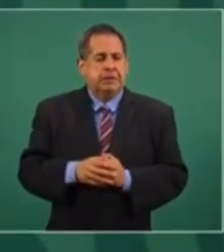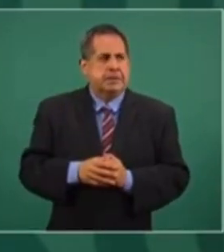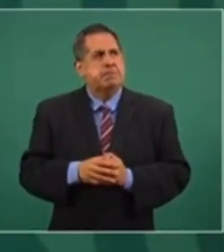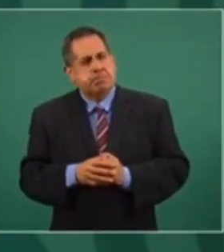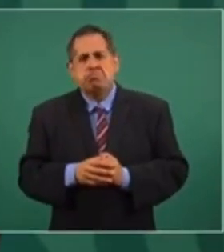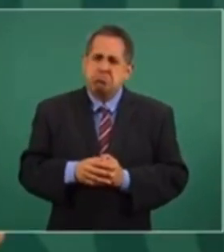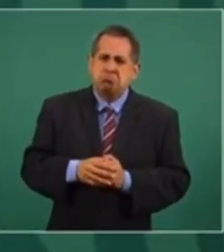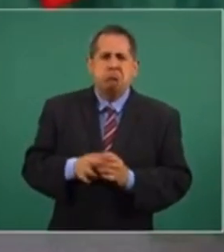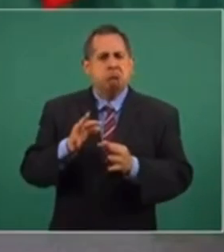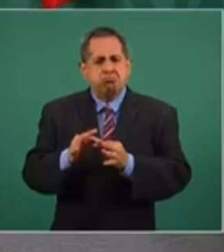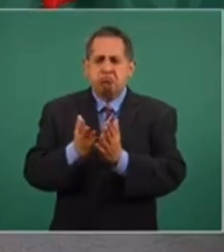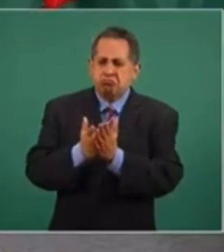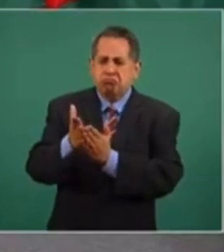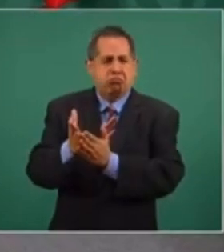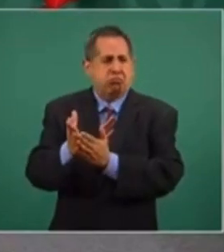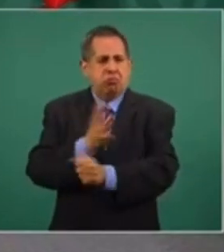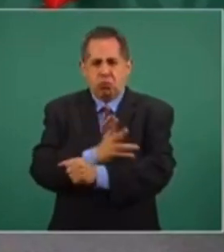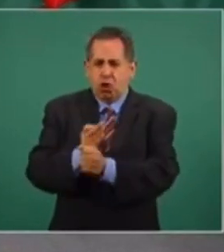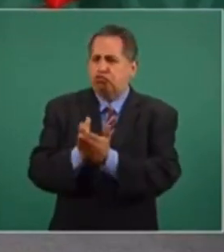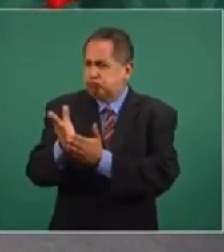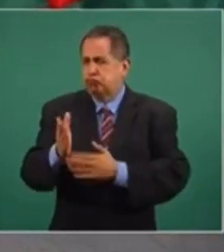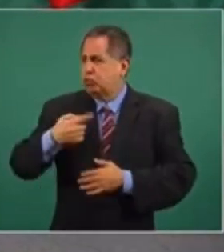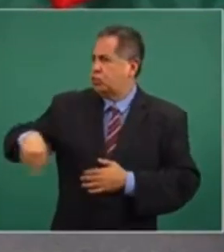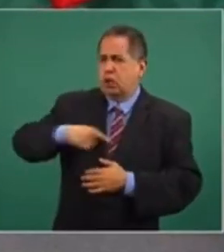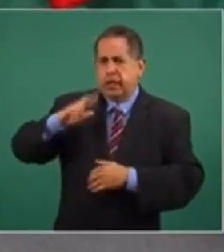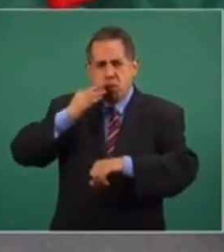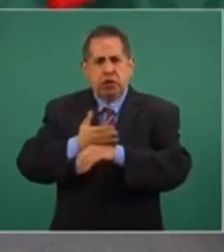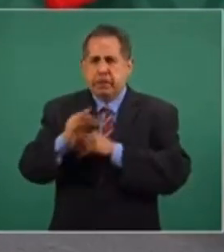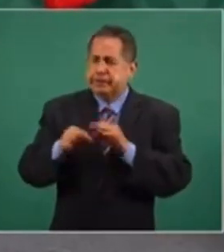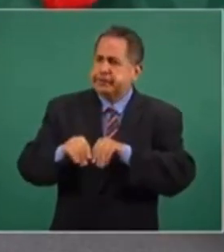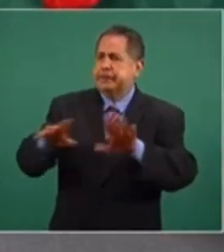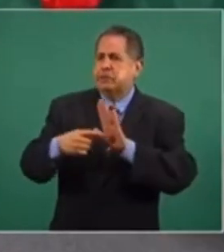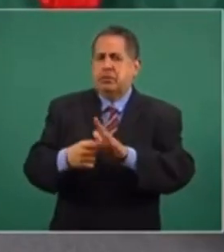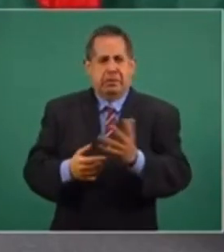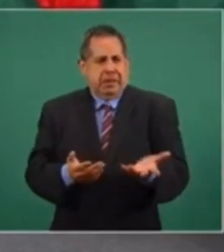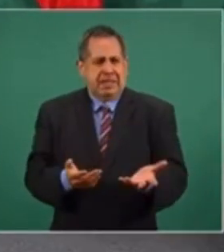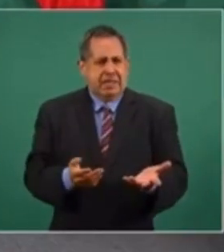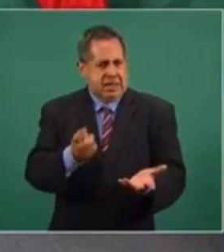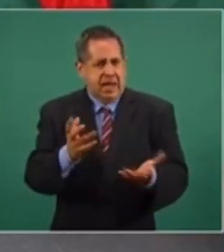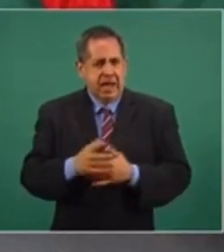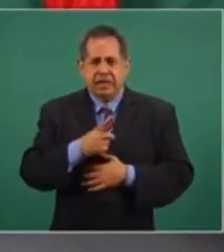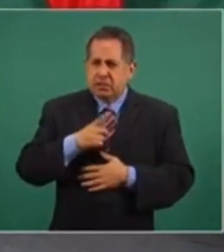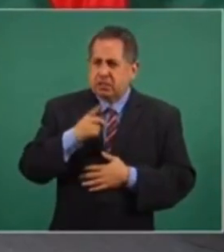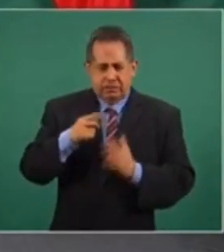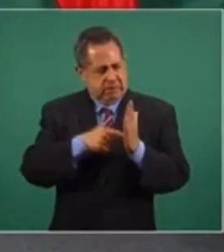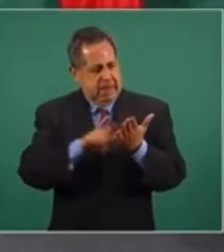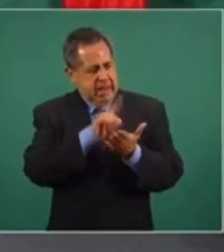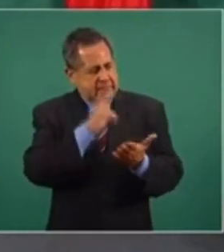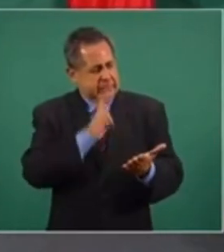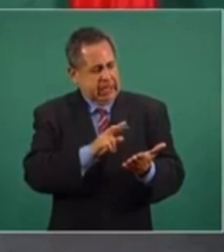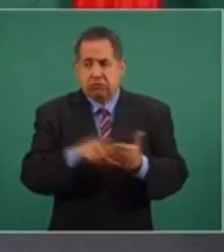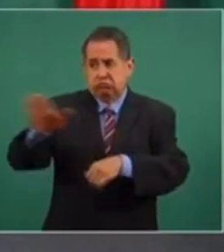actuamos con rectitud y cumplimos con nuestra responsabilidad, pues tenemos que respetar y hacer respetar las leyes.